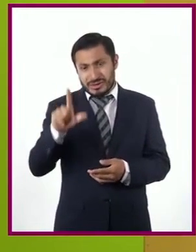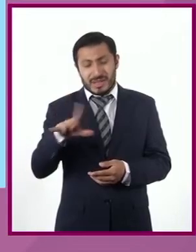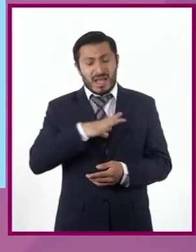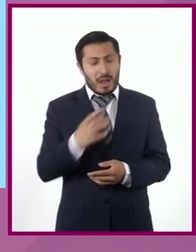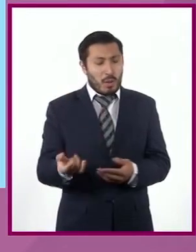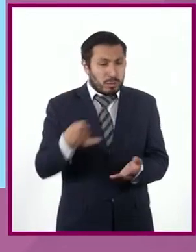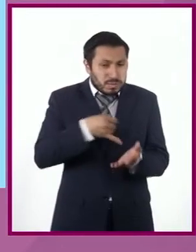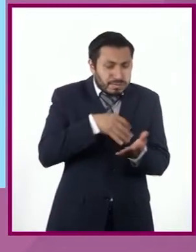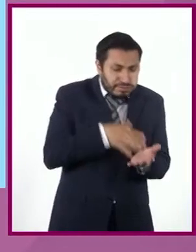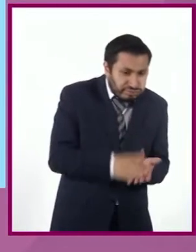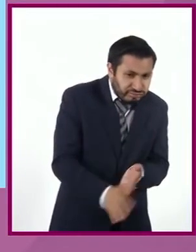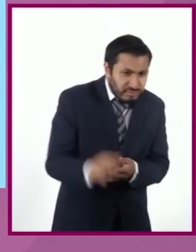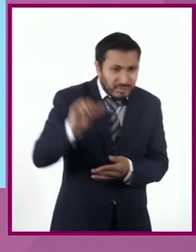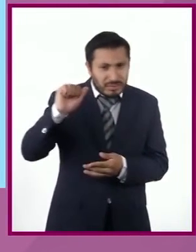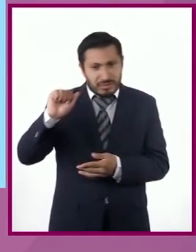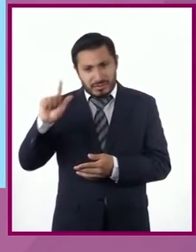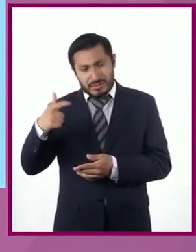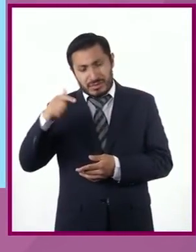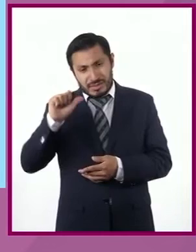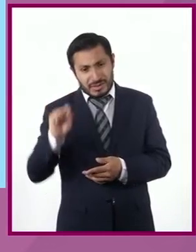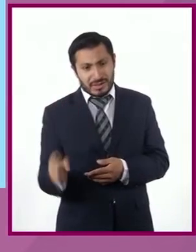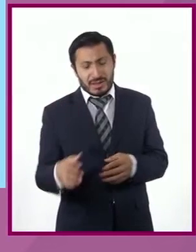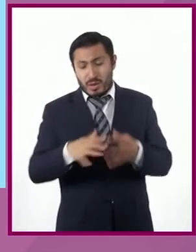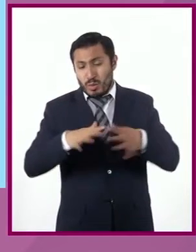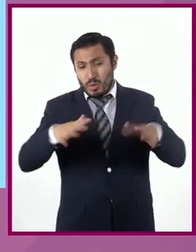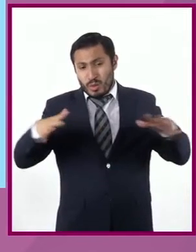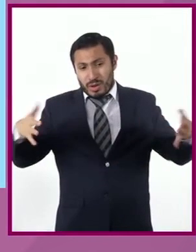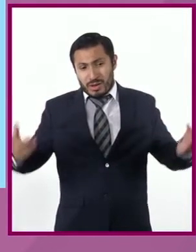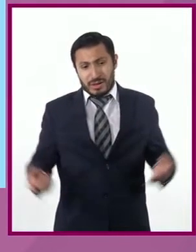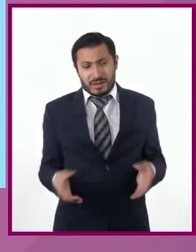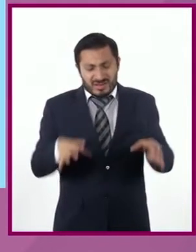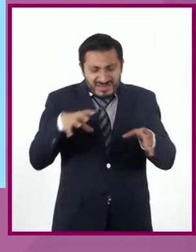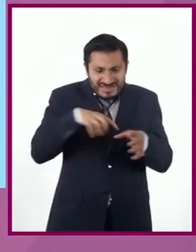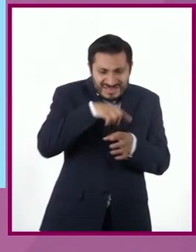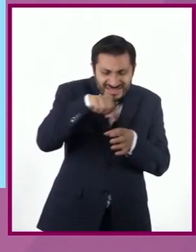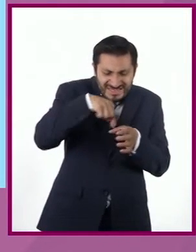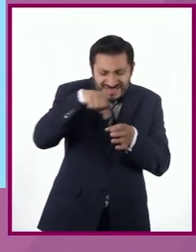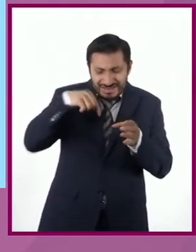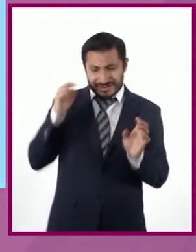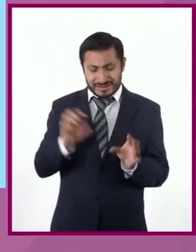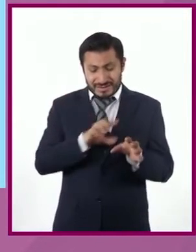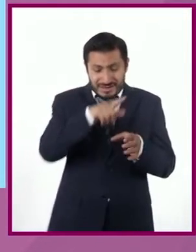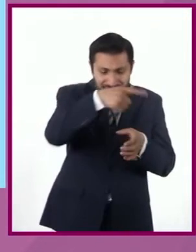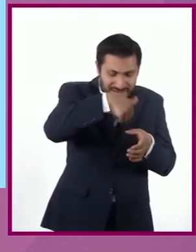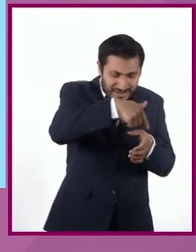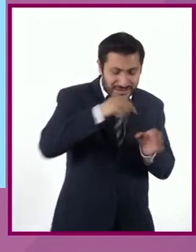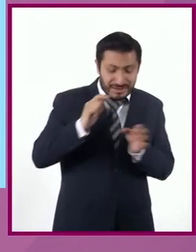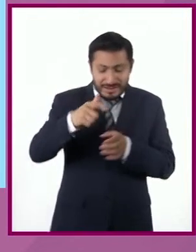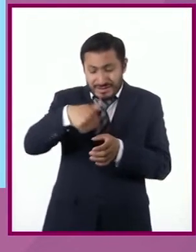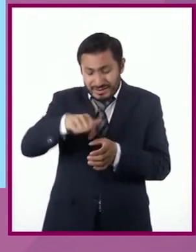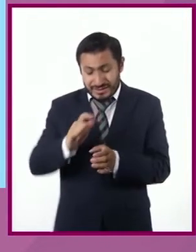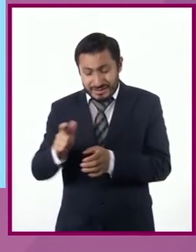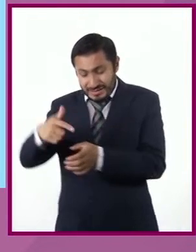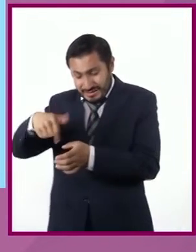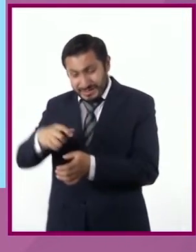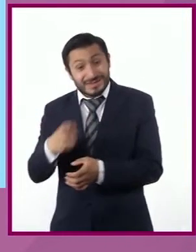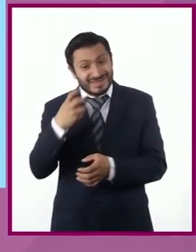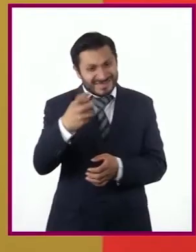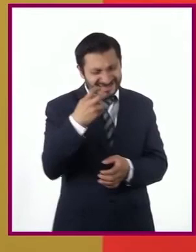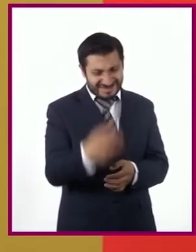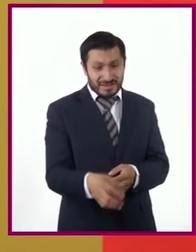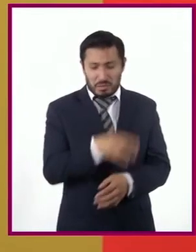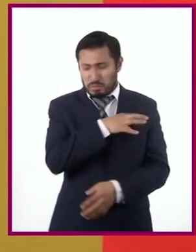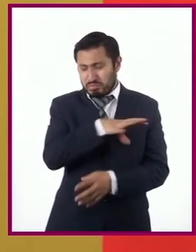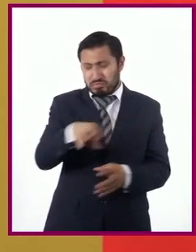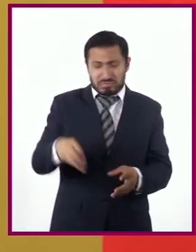marinas, así como caparazones de pequeños moluscos conocidos como amonites. Y todo esto llevó a los investigadores